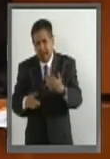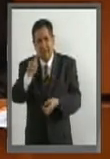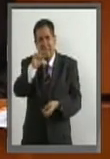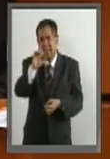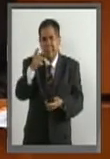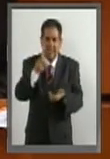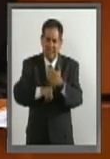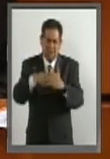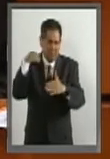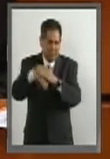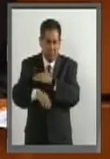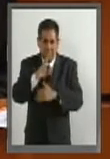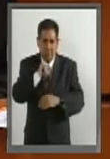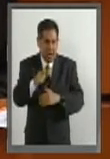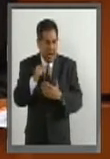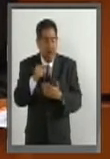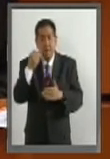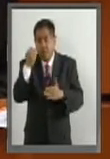internos.